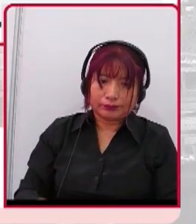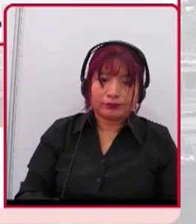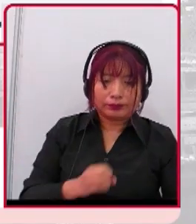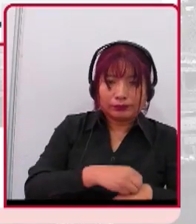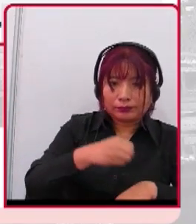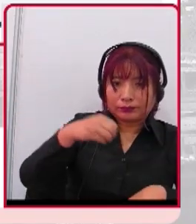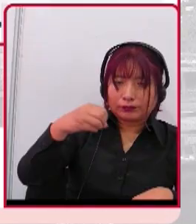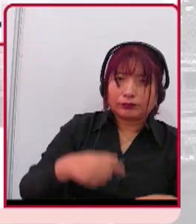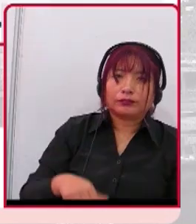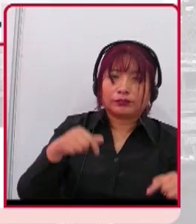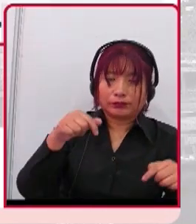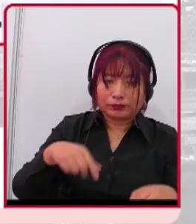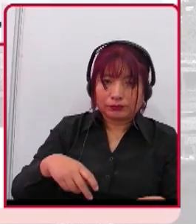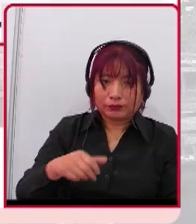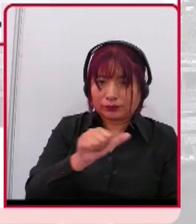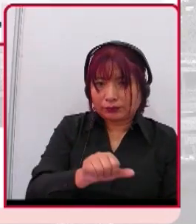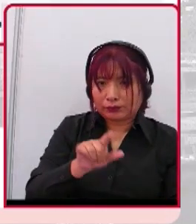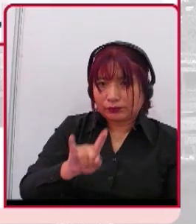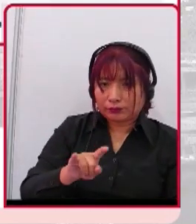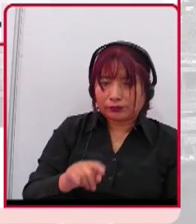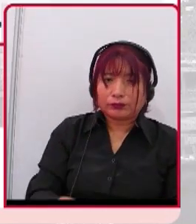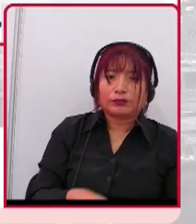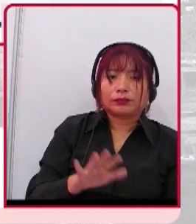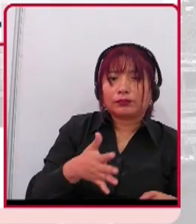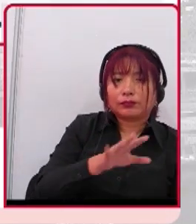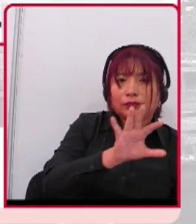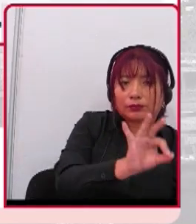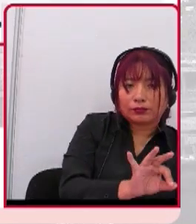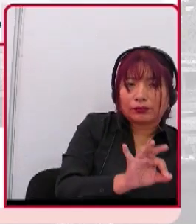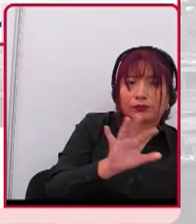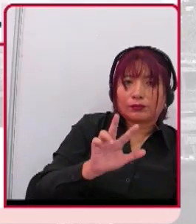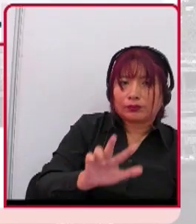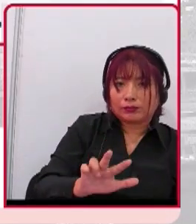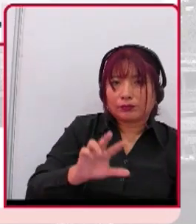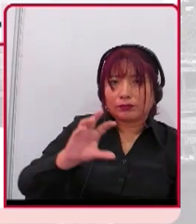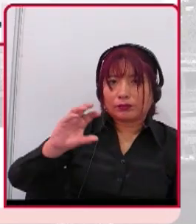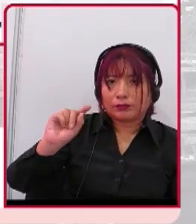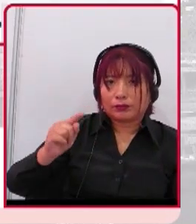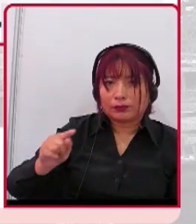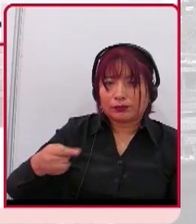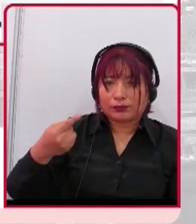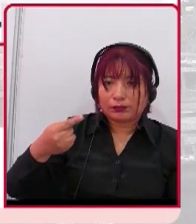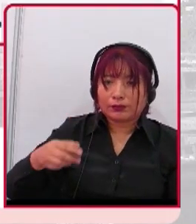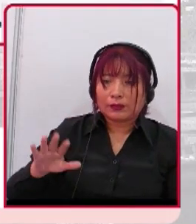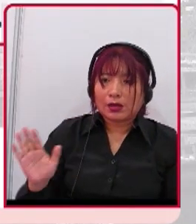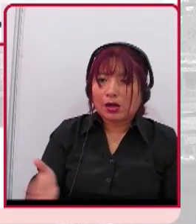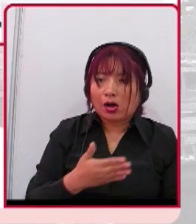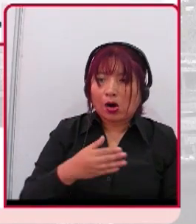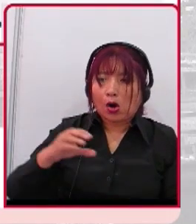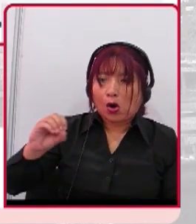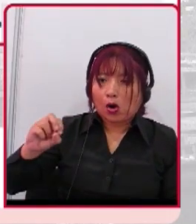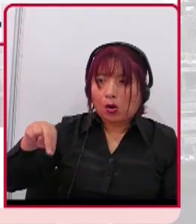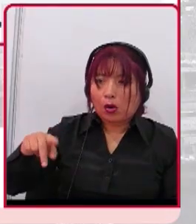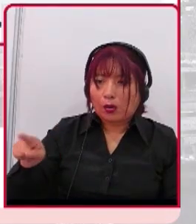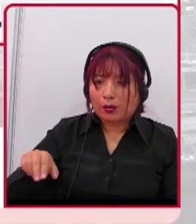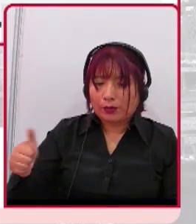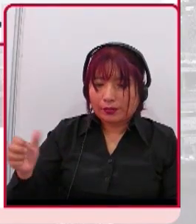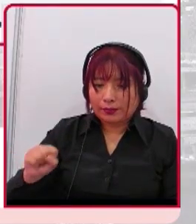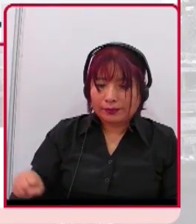oro anual es de 93.000 onzas y toneladas finas de 22.000. Esa es la producción anualmente que